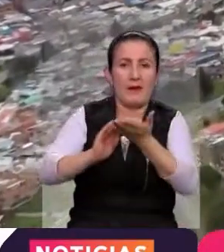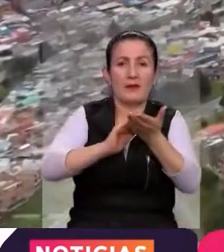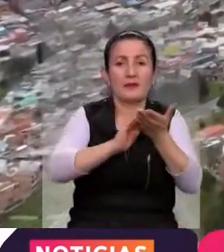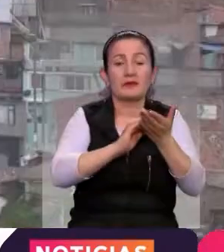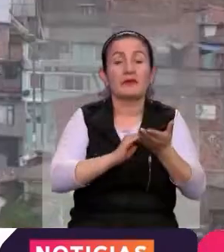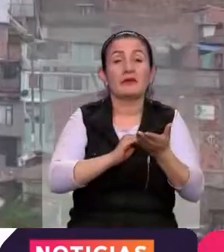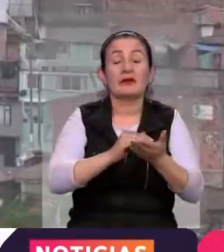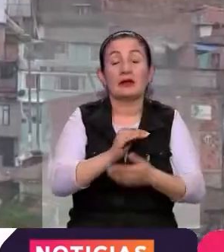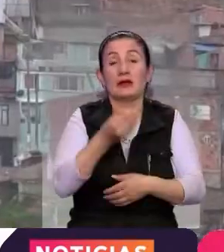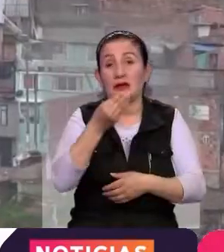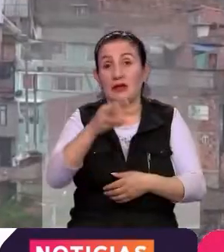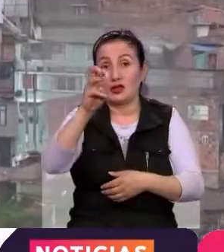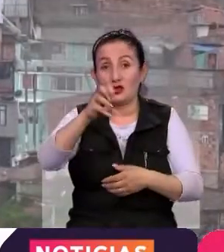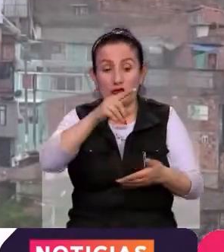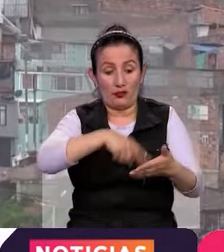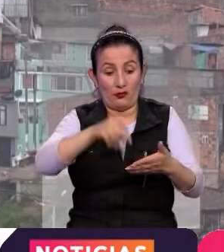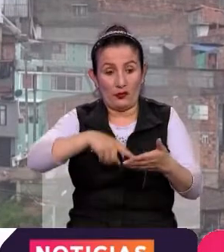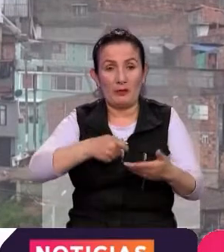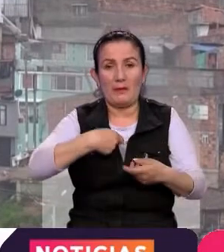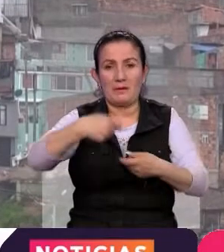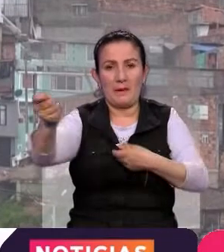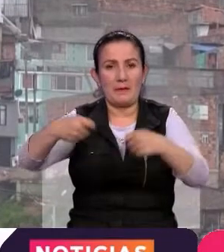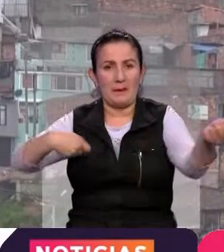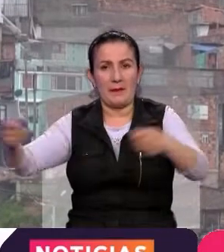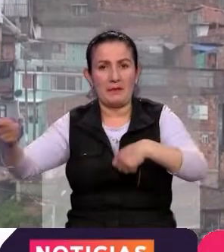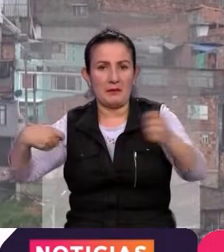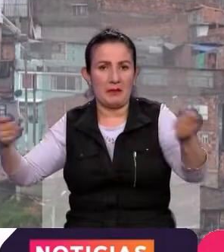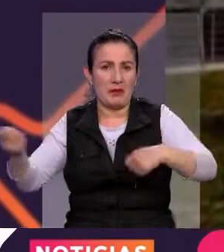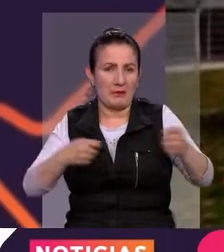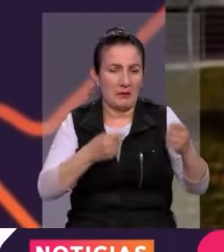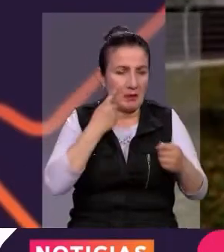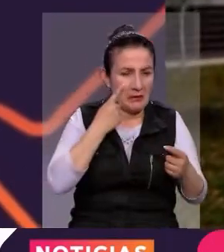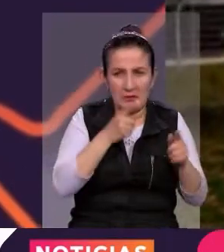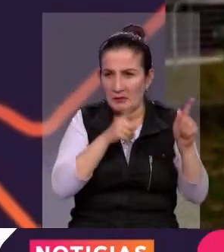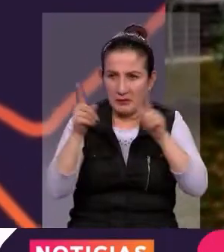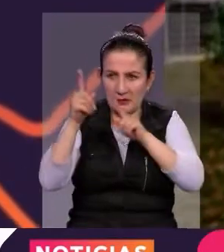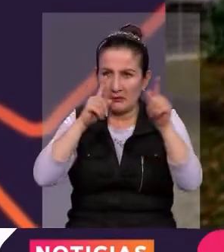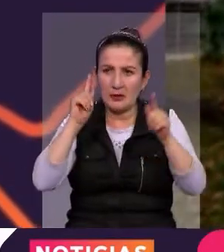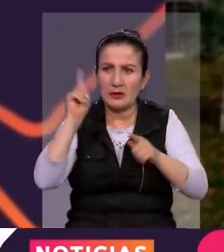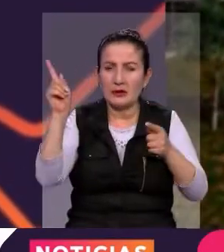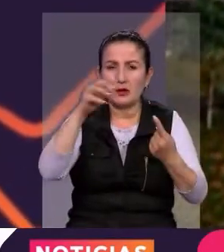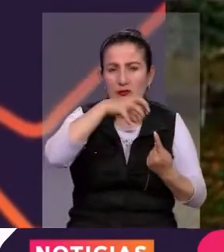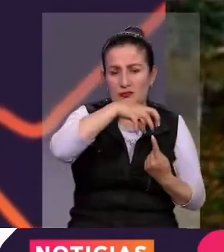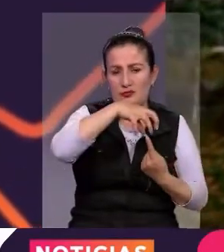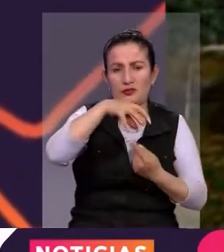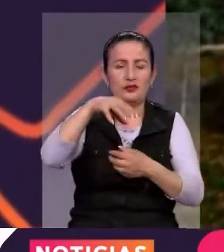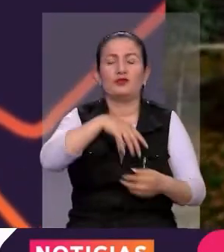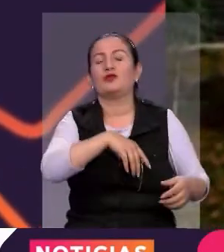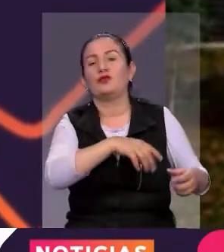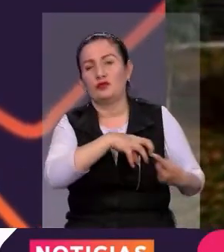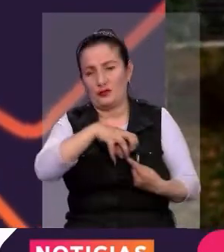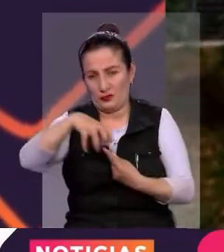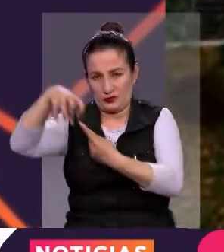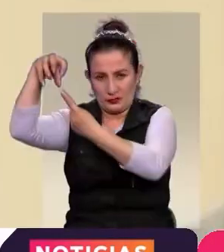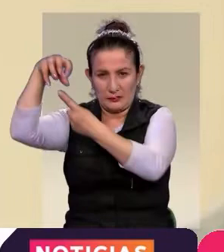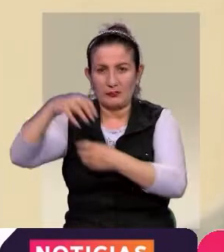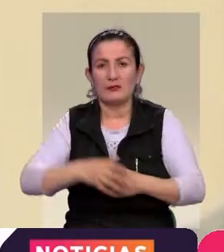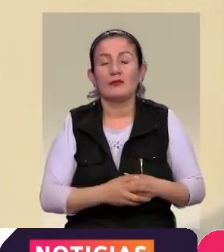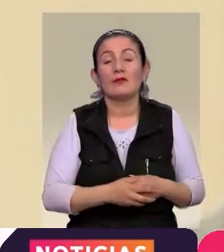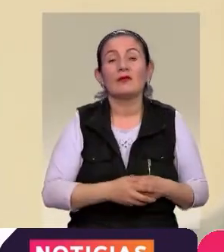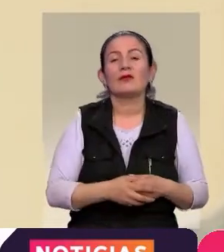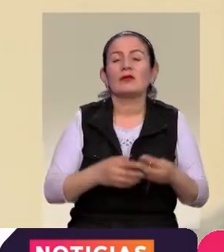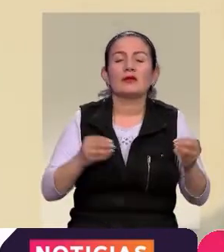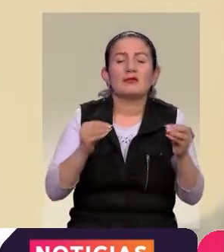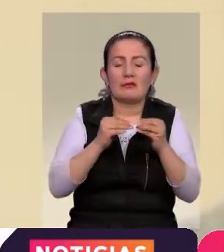18 firmas, quienes enviaron 642 inquietudes y observaciones que permitieron llegar a los pliegos finales. Todas las observaciones